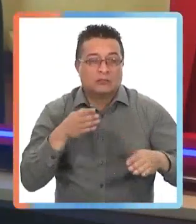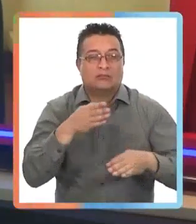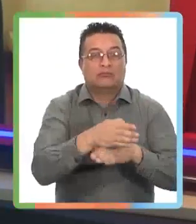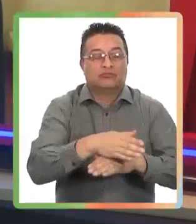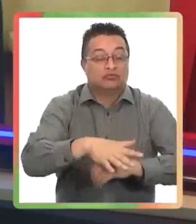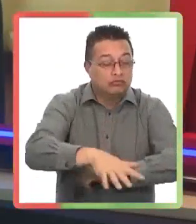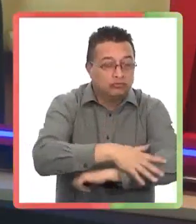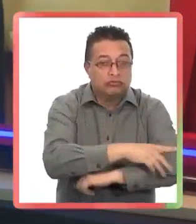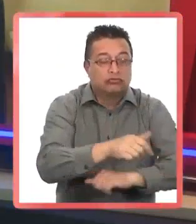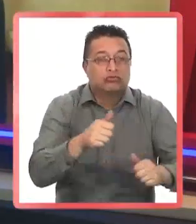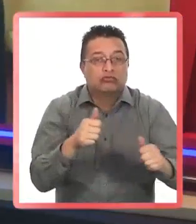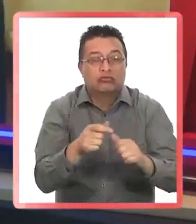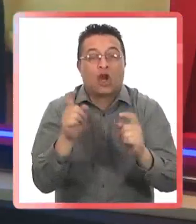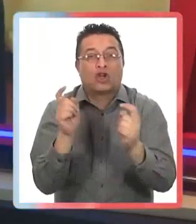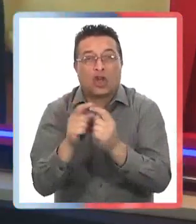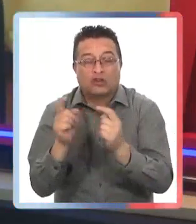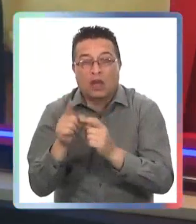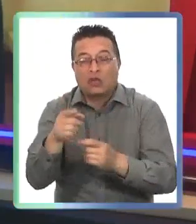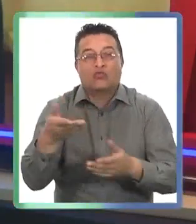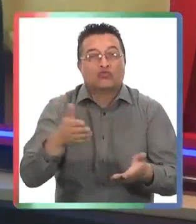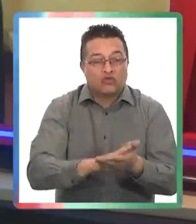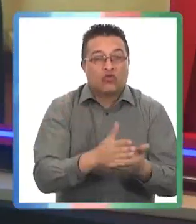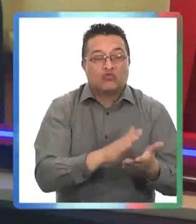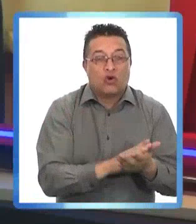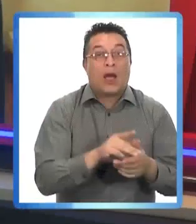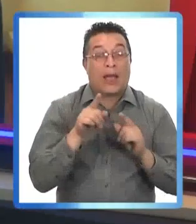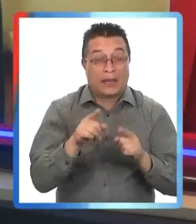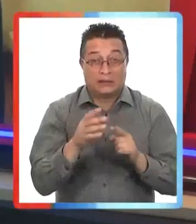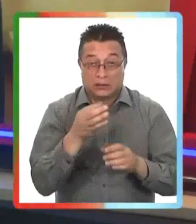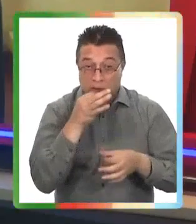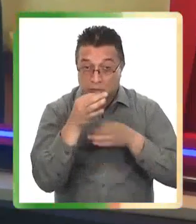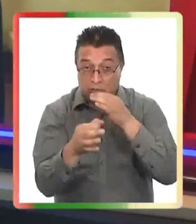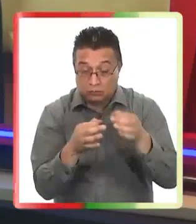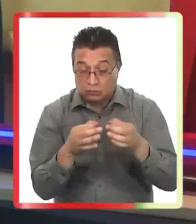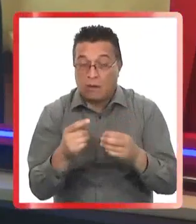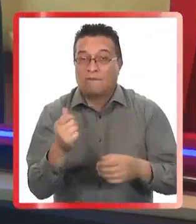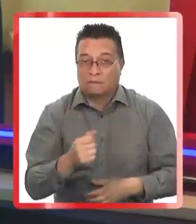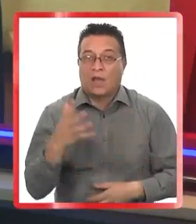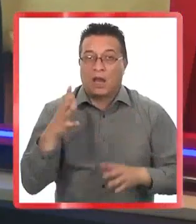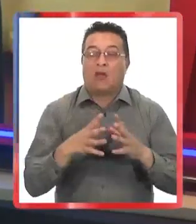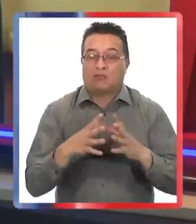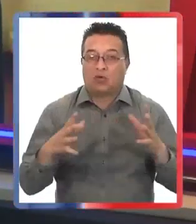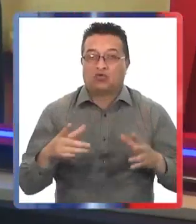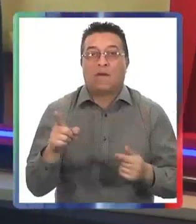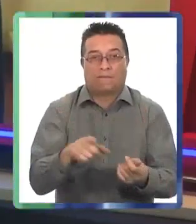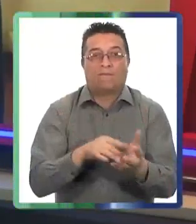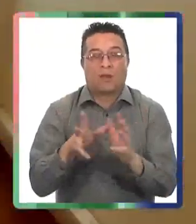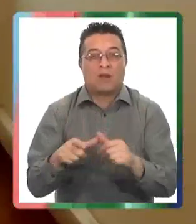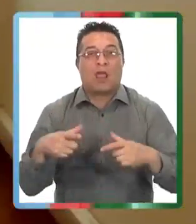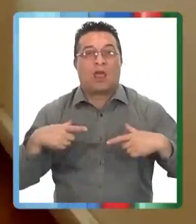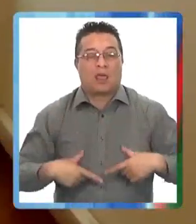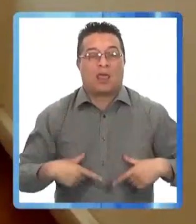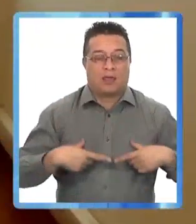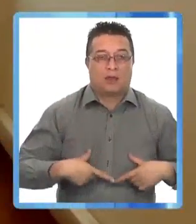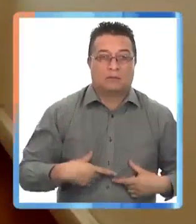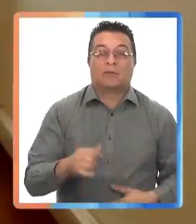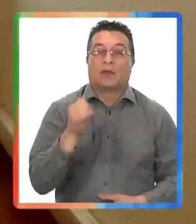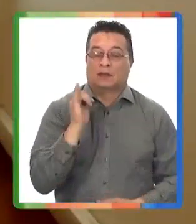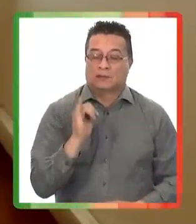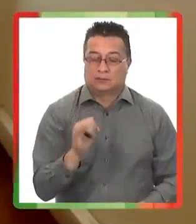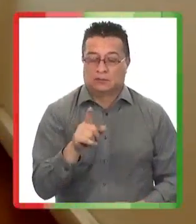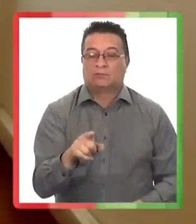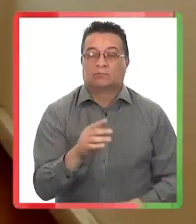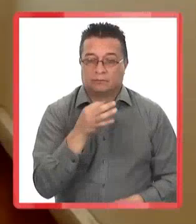toman contacto con algunas especies que pueden estar ahí muertas. Yo creo que esa recomendación es más válida que nunca en un fin de semana en que muchas familias descansan. Así es, esa es